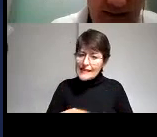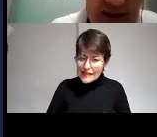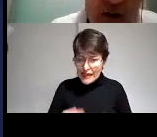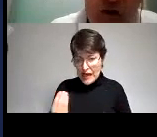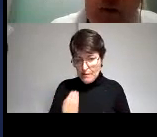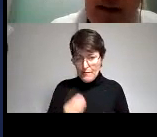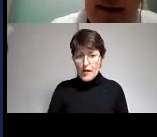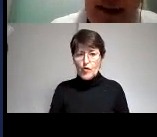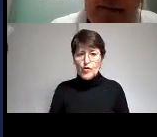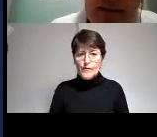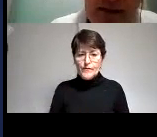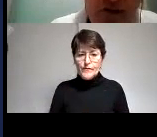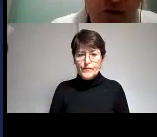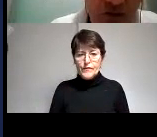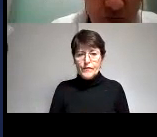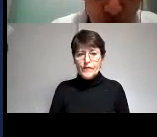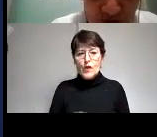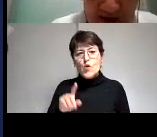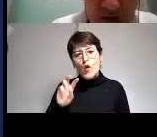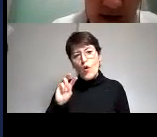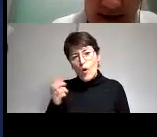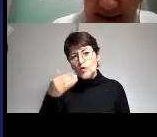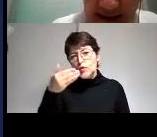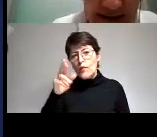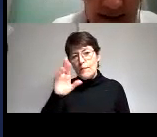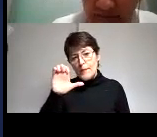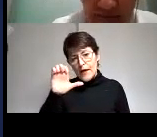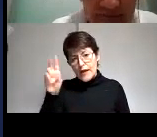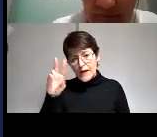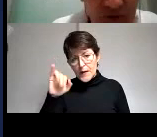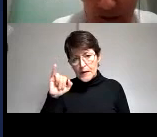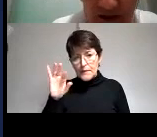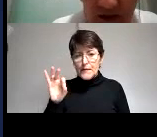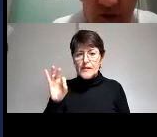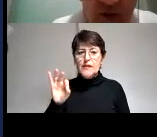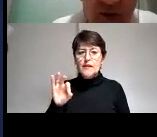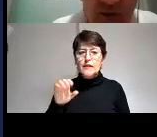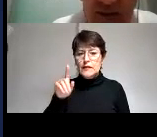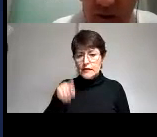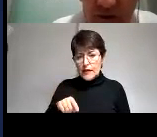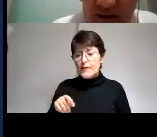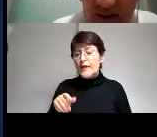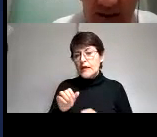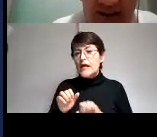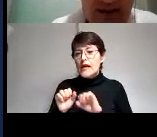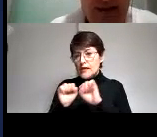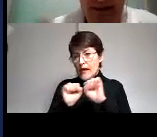Ese sería el longum. El brevis, como cosa particular, pues también es inmunomodulador. Lo